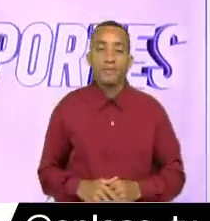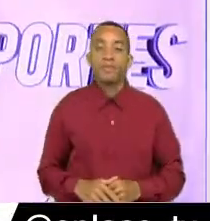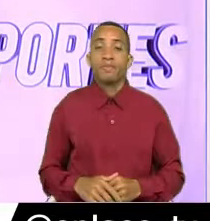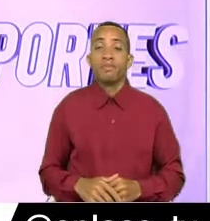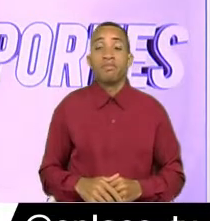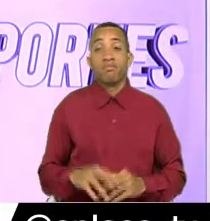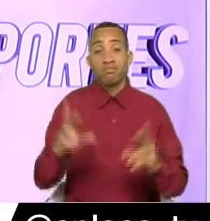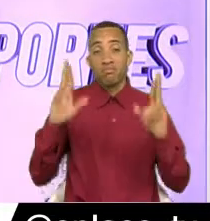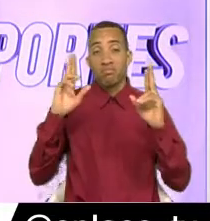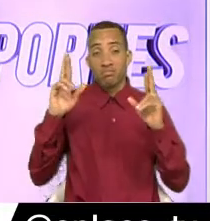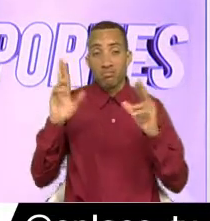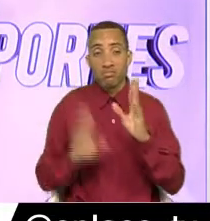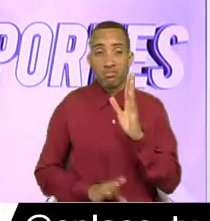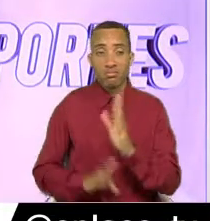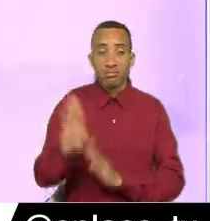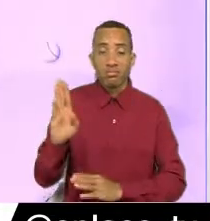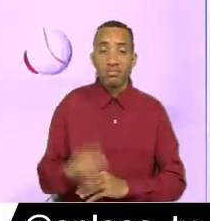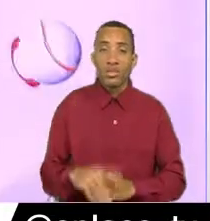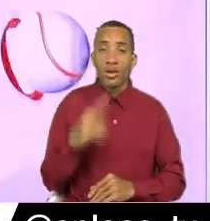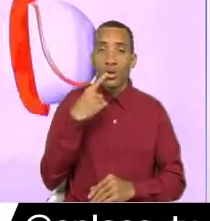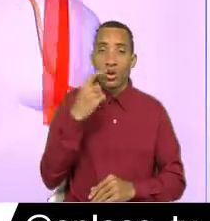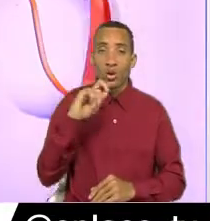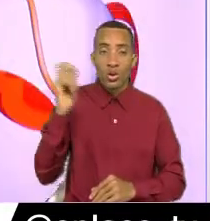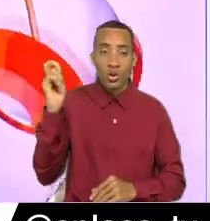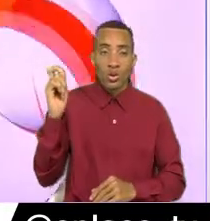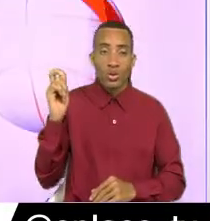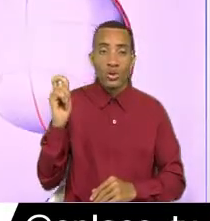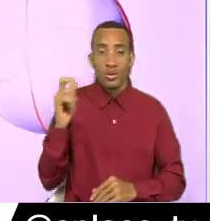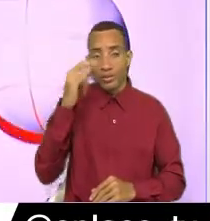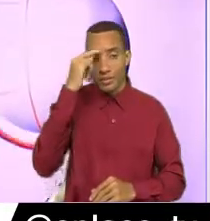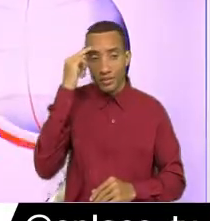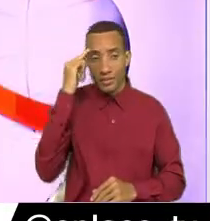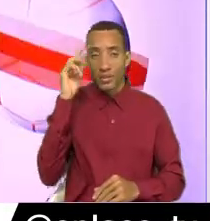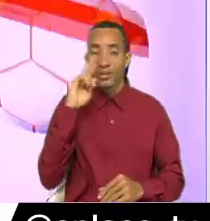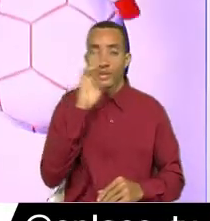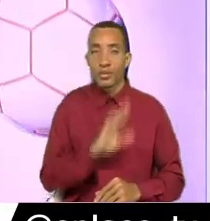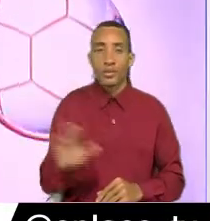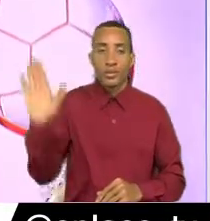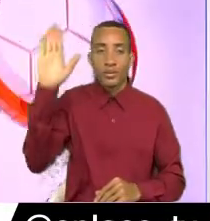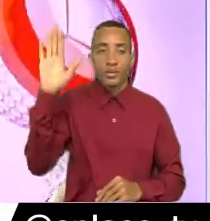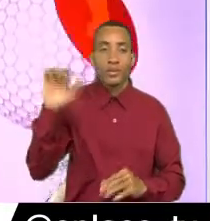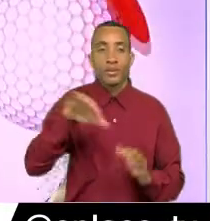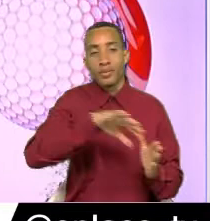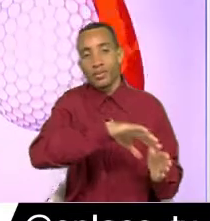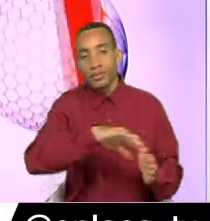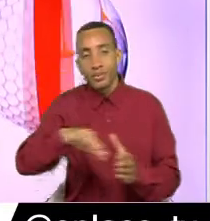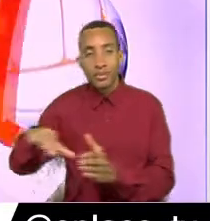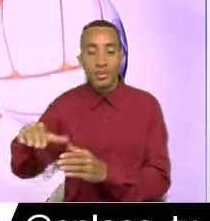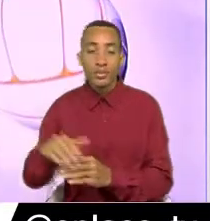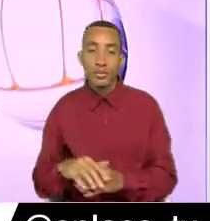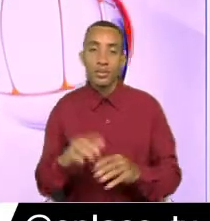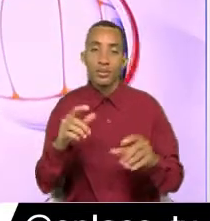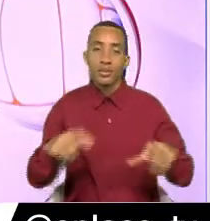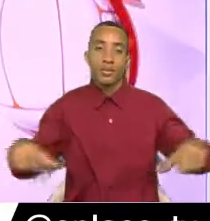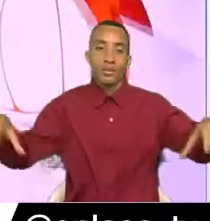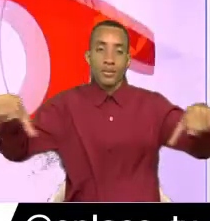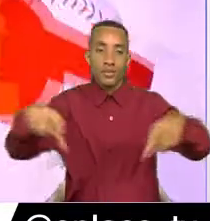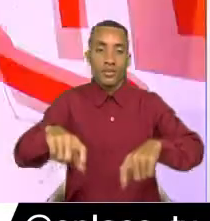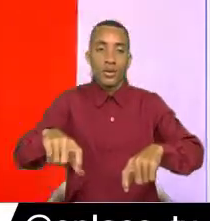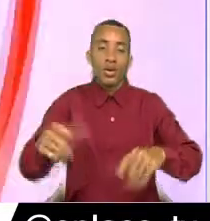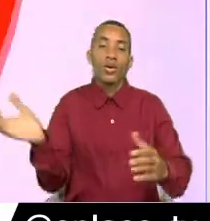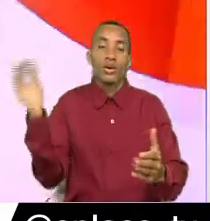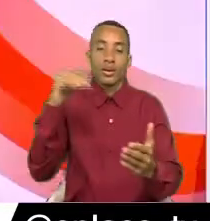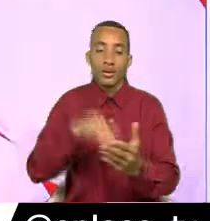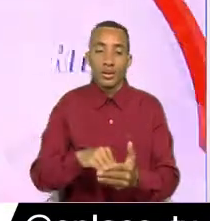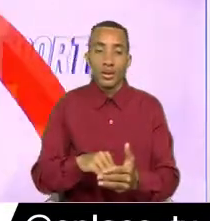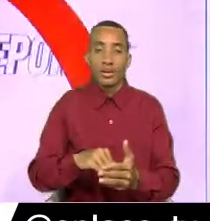Éxitos para el Club Oronegro en este torneo tan importante a nivel nacional. Y se reactivó el microfútbol en la polideportiva del barrio Primero de Mayo. Después de